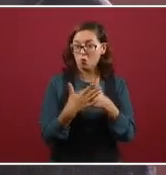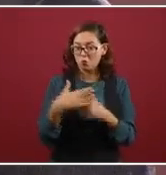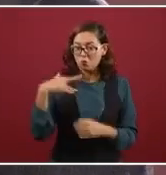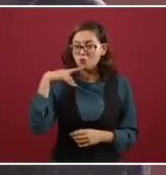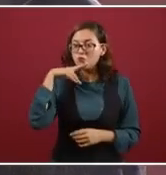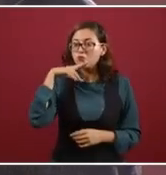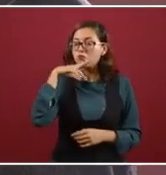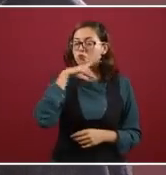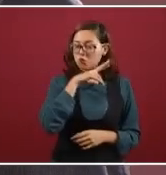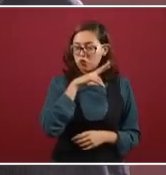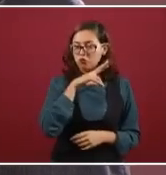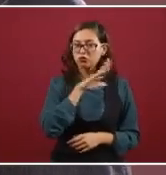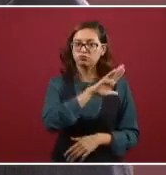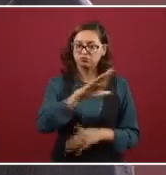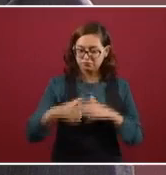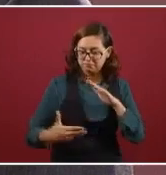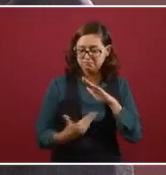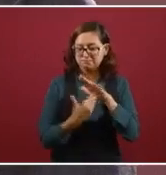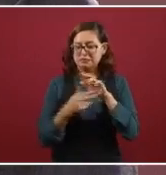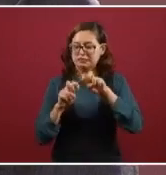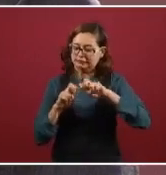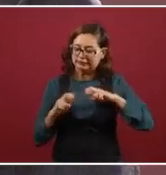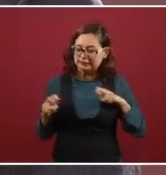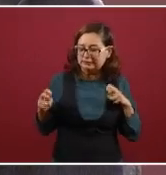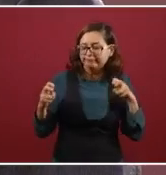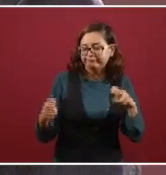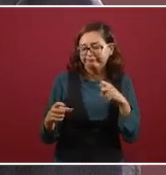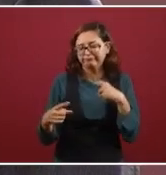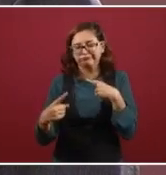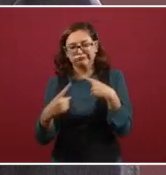a instalar esta mesa para